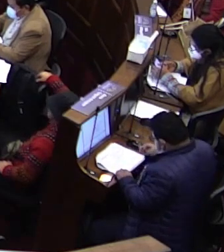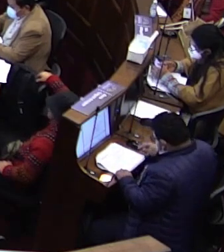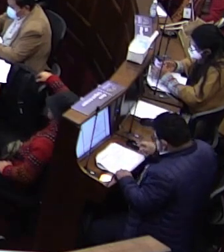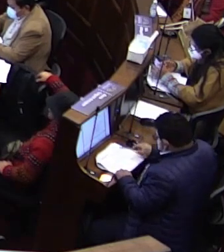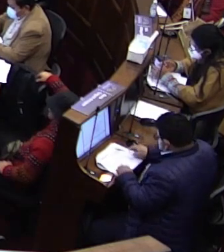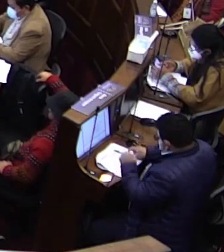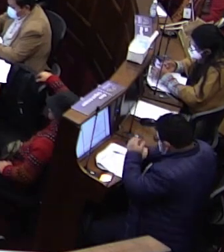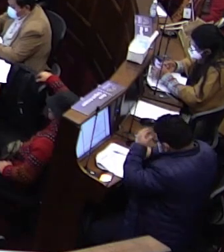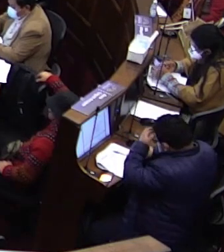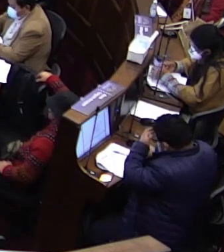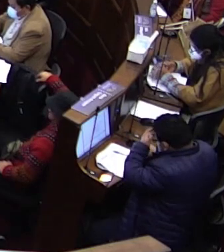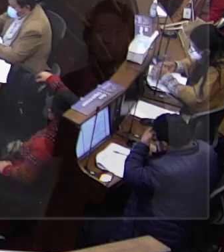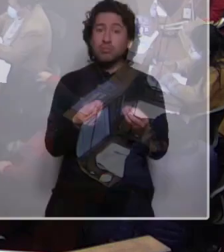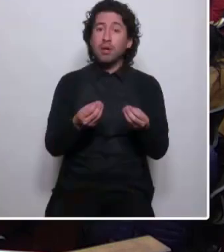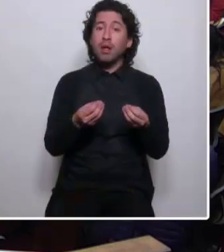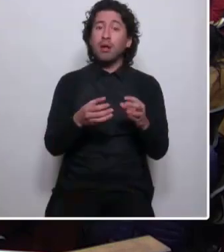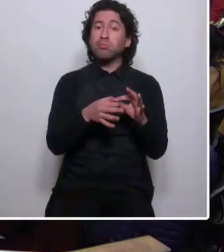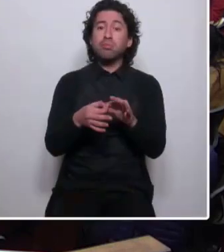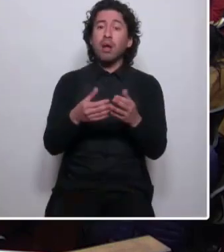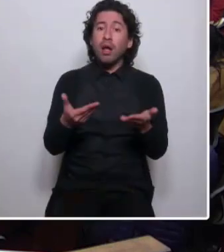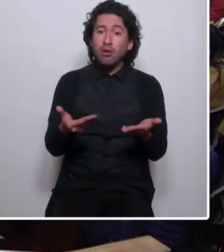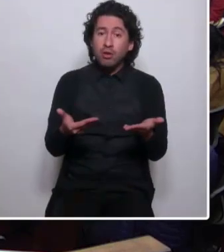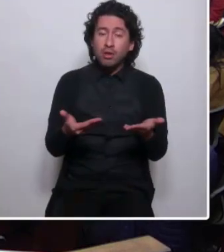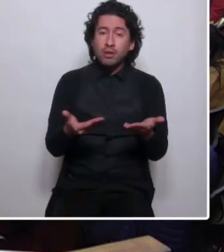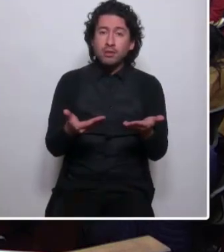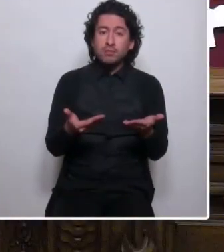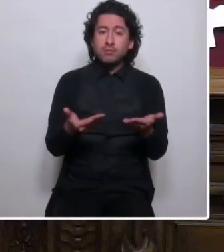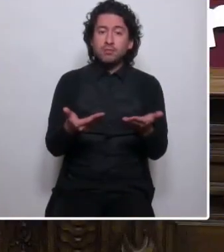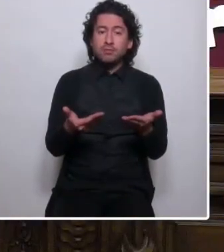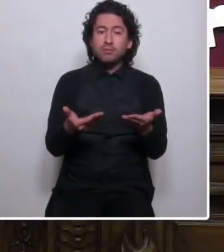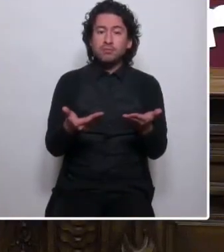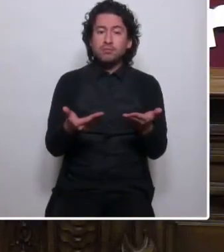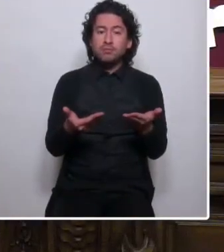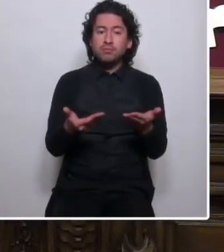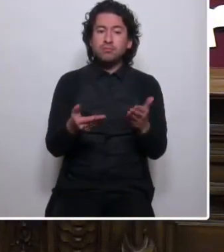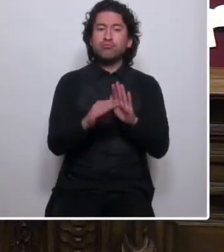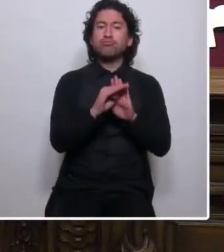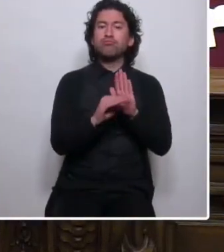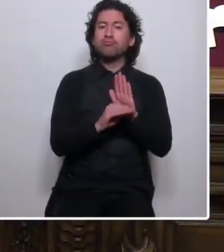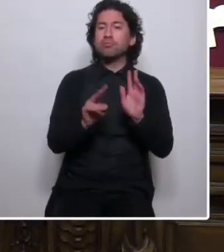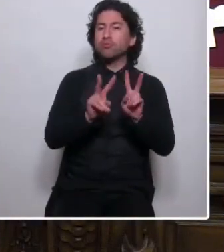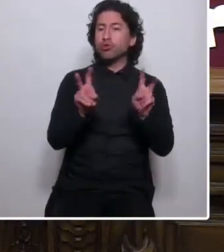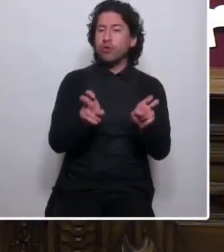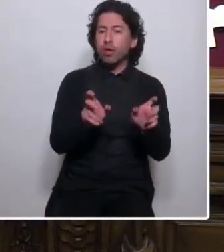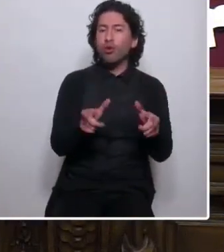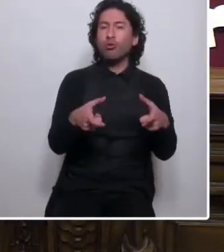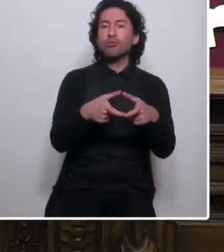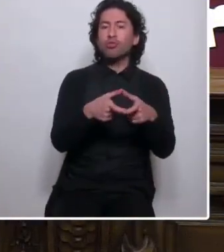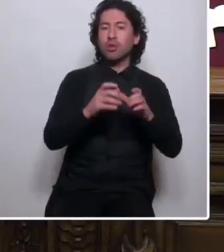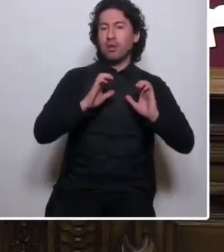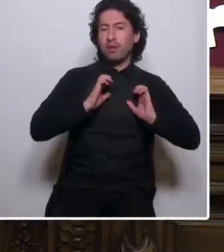Bien, pasamos a continuación a lo relativo a la Comisión de Ética.